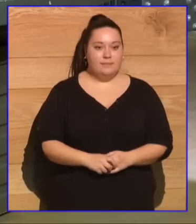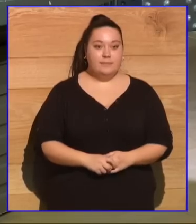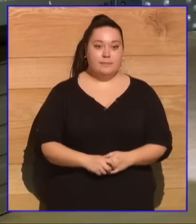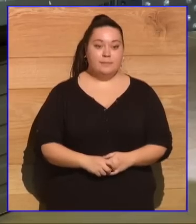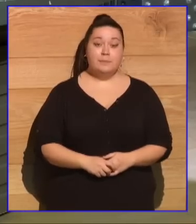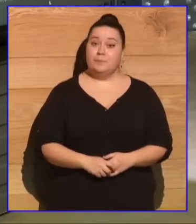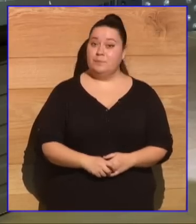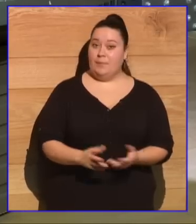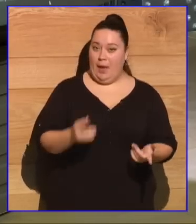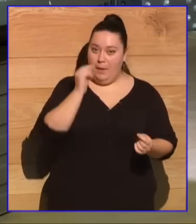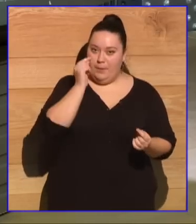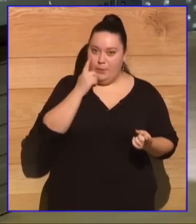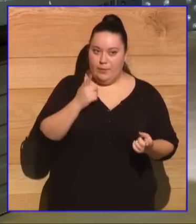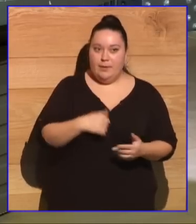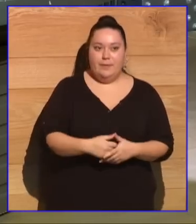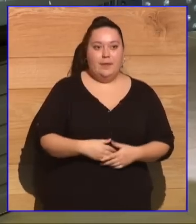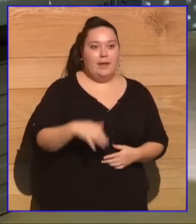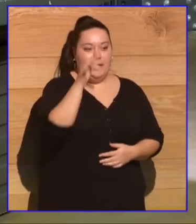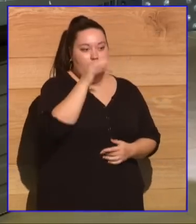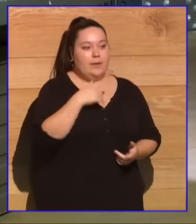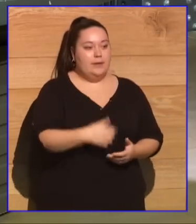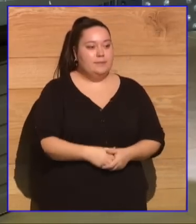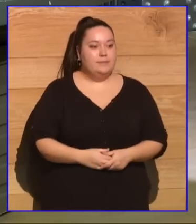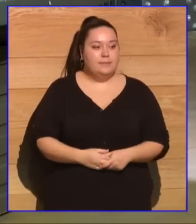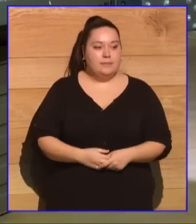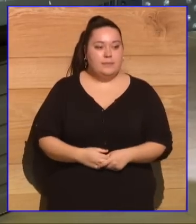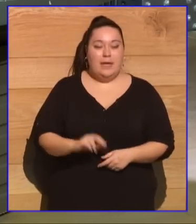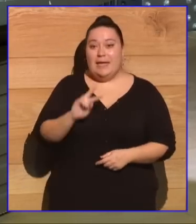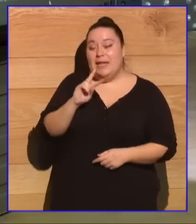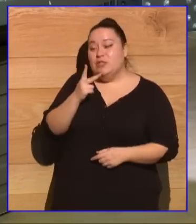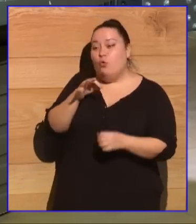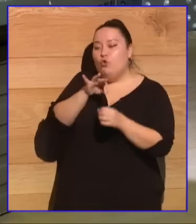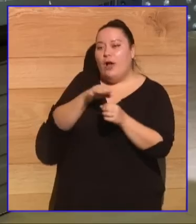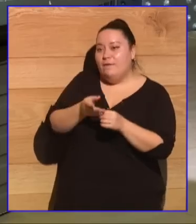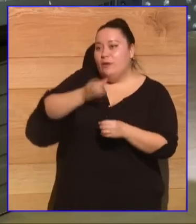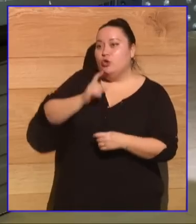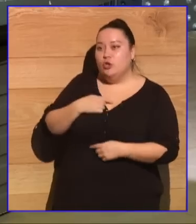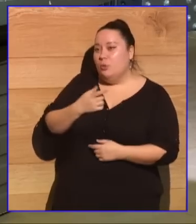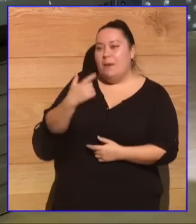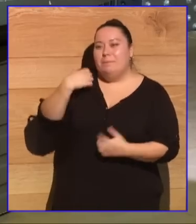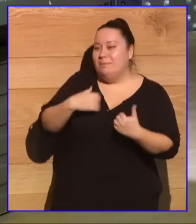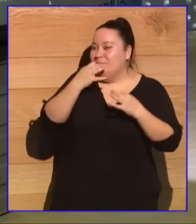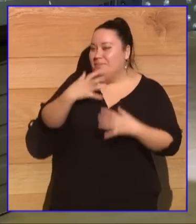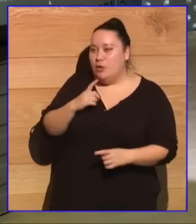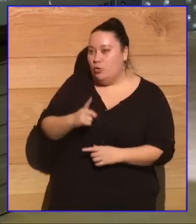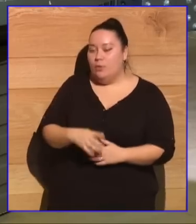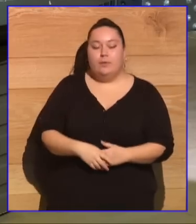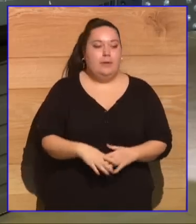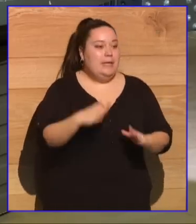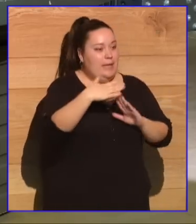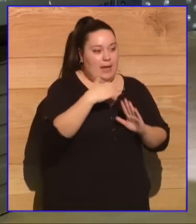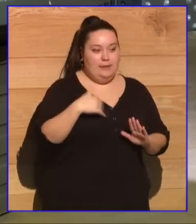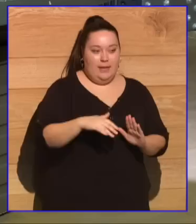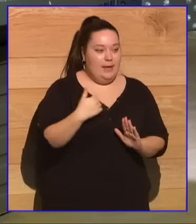que yo me entere. Entonces, la teoría es que Este si tú que hasta que no se No, tomaba es que como el has dicho segundo que- café no era persona. ¿Cómo se llamaba? Bueno, ya vale, por